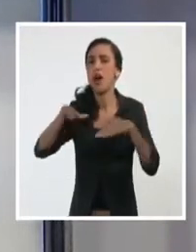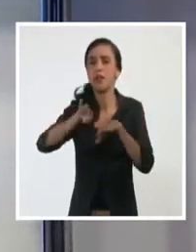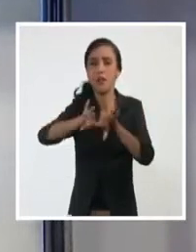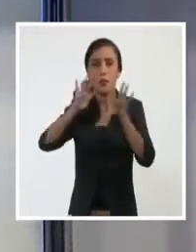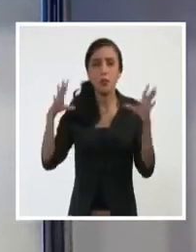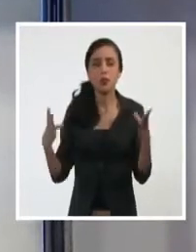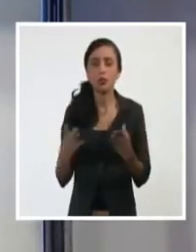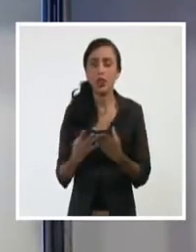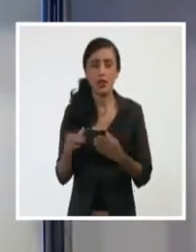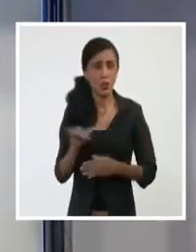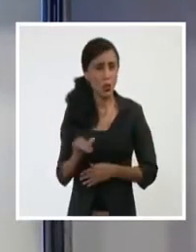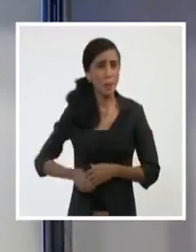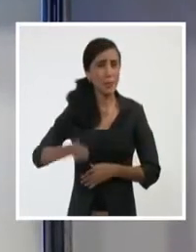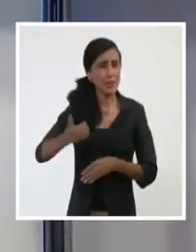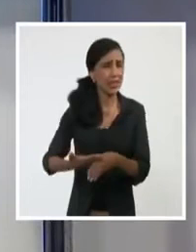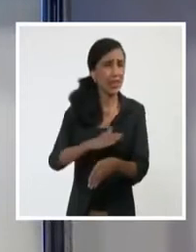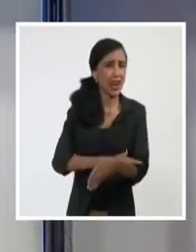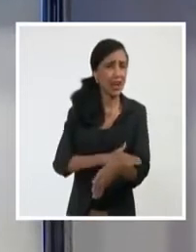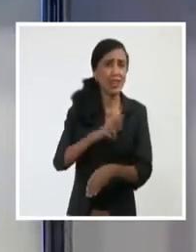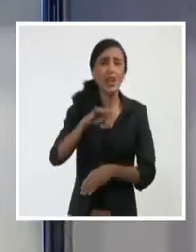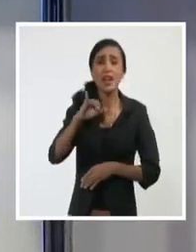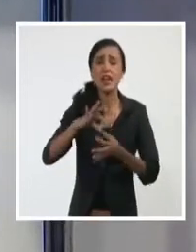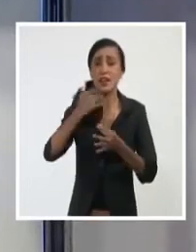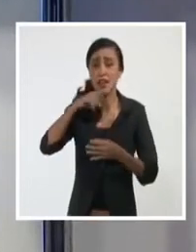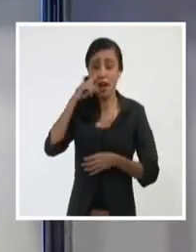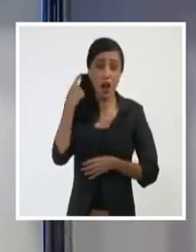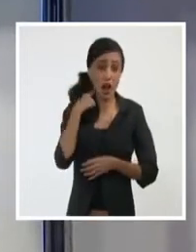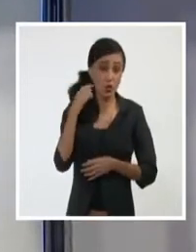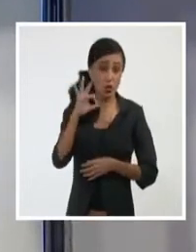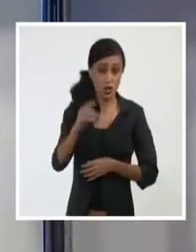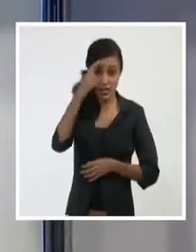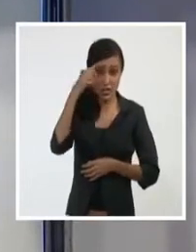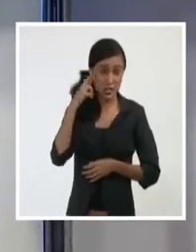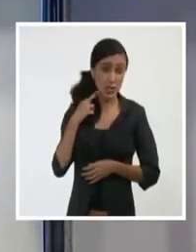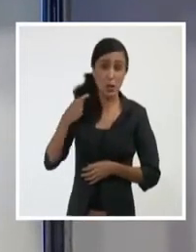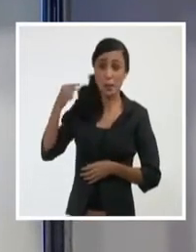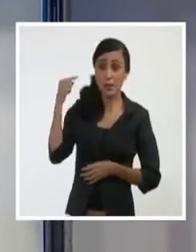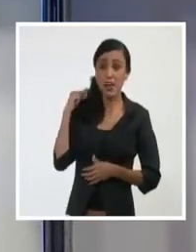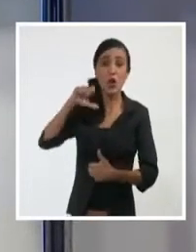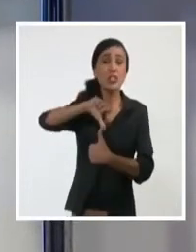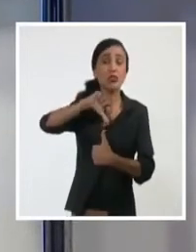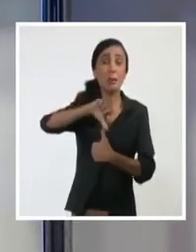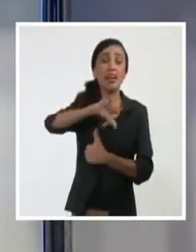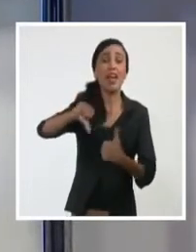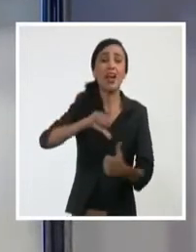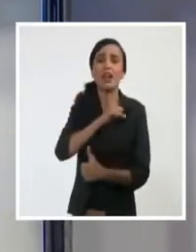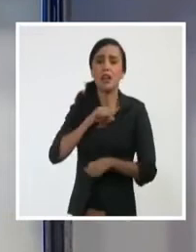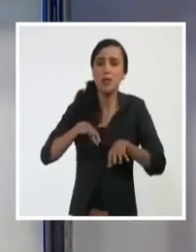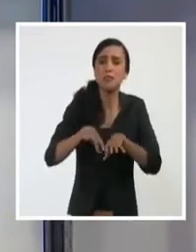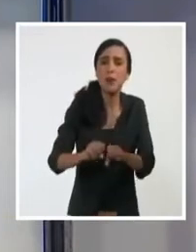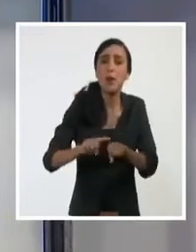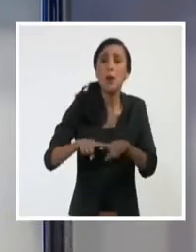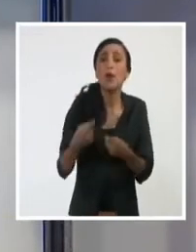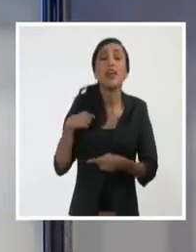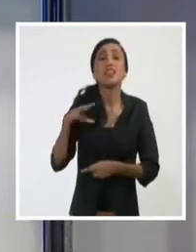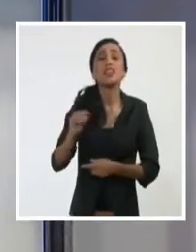obsesión de mandatarios anteriores como Ronald Reagan, que en los años 80 del pasado siglo se ensañó en Centroamérica y el Caribe para evitar, él quería